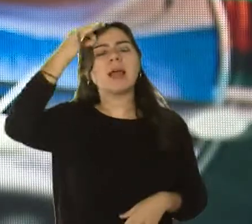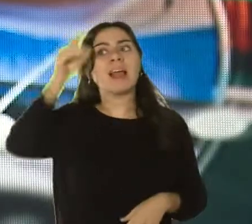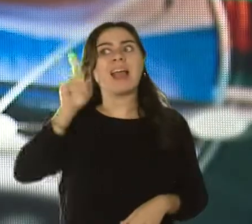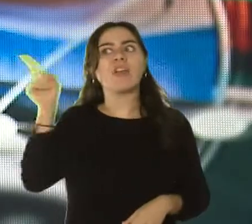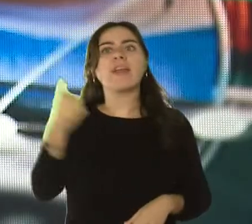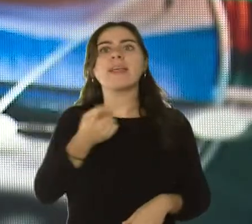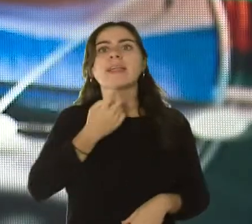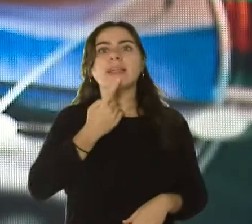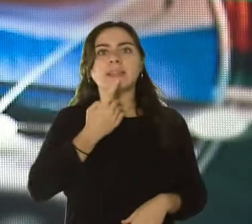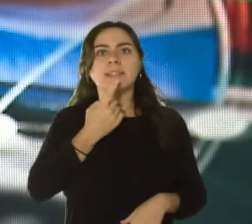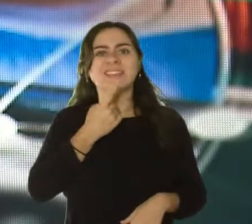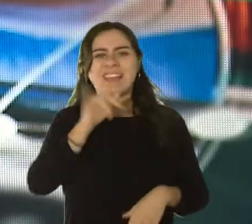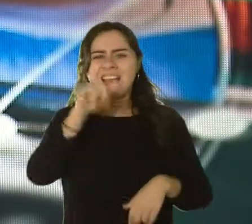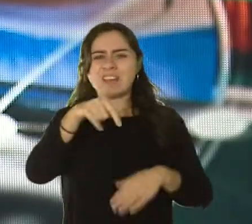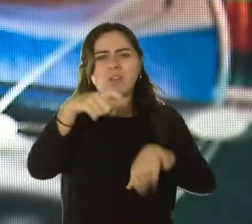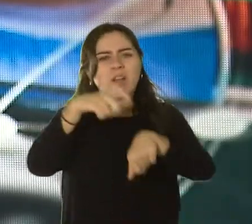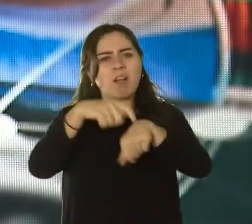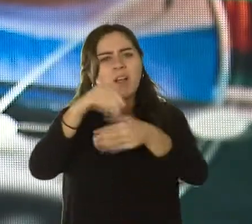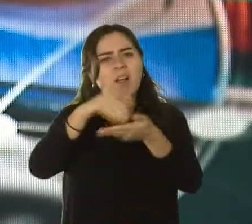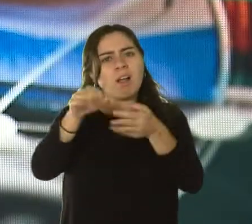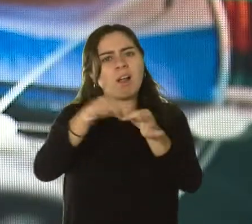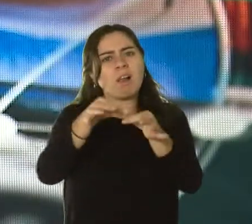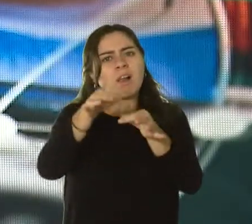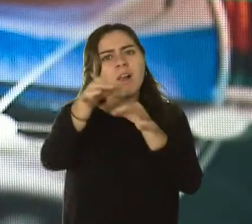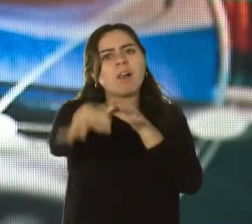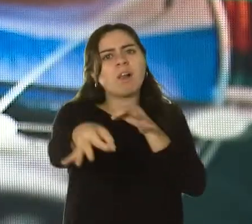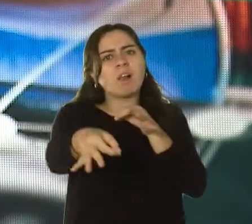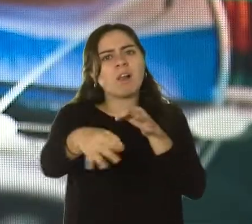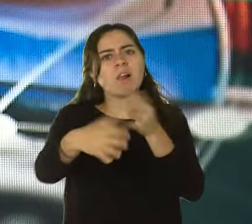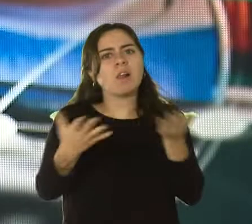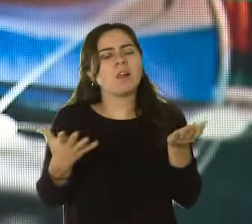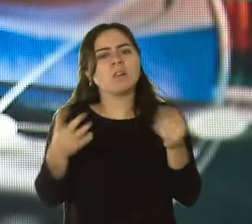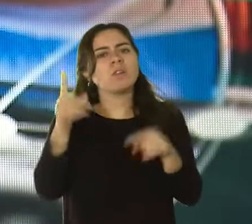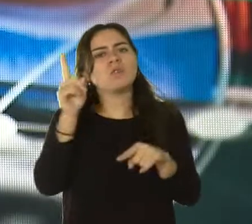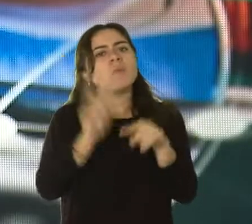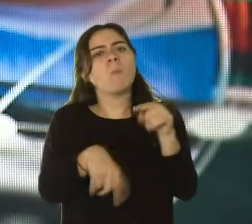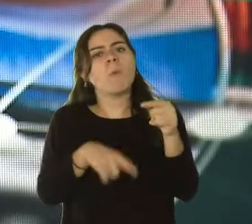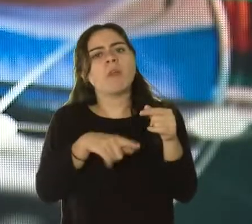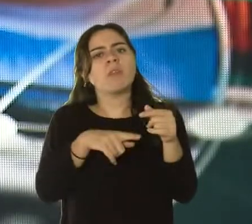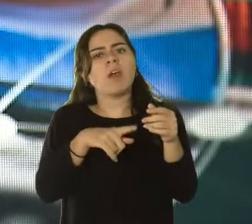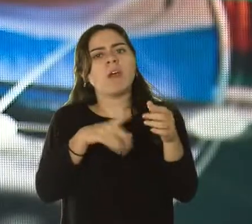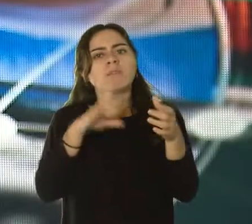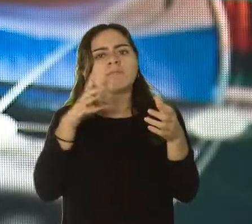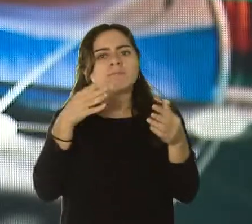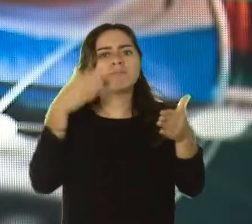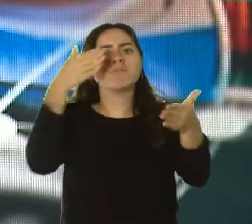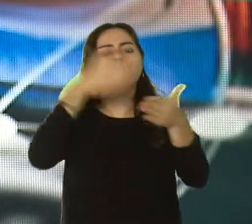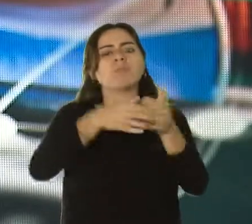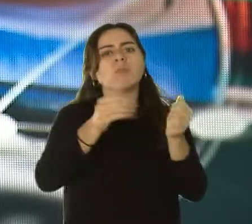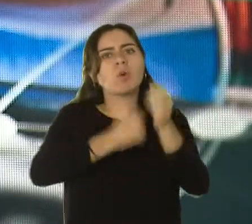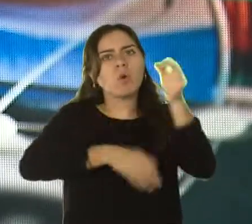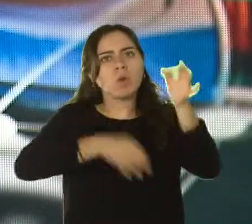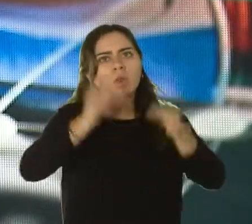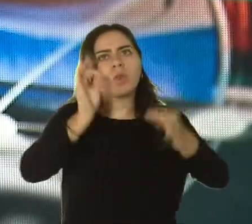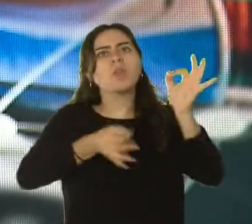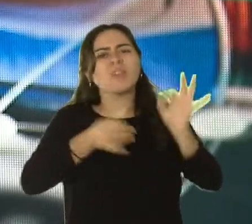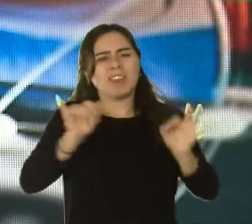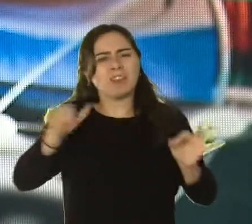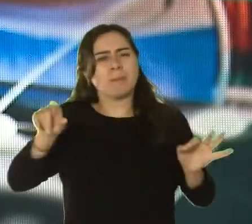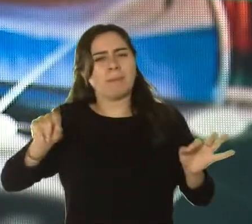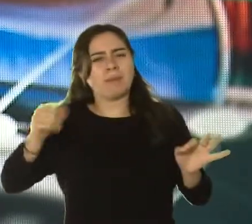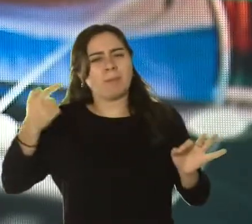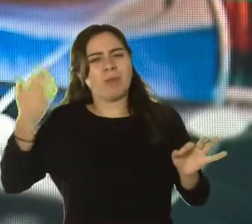el decreto de estas moratorias no va a aguantar un ataque judicial, que eso fue lo que dijeron en la opinión de julio del